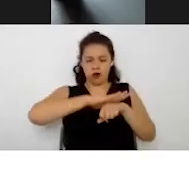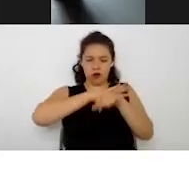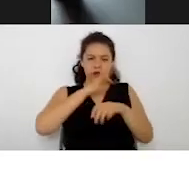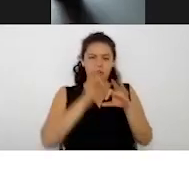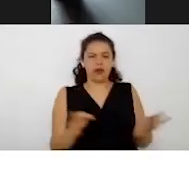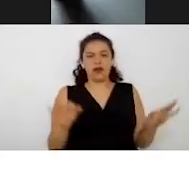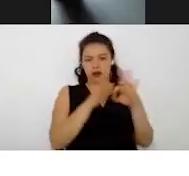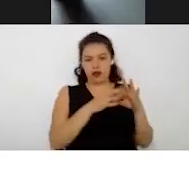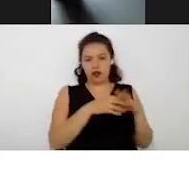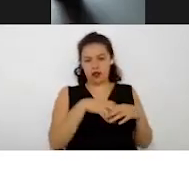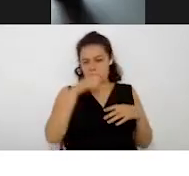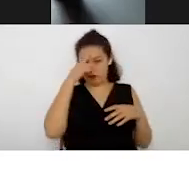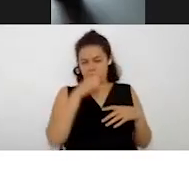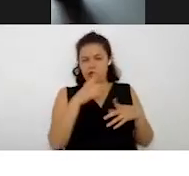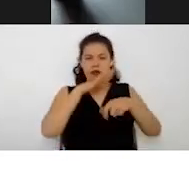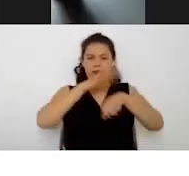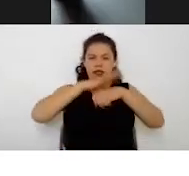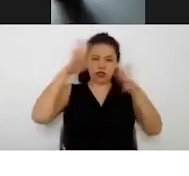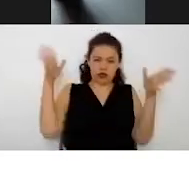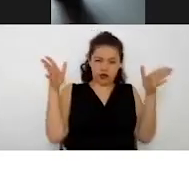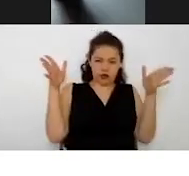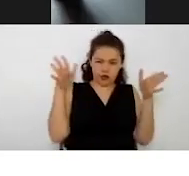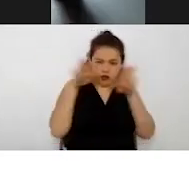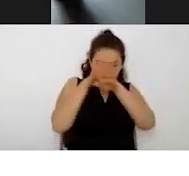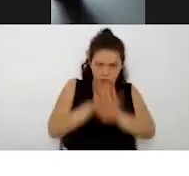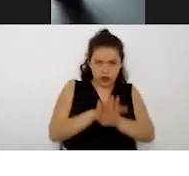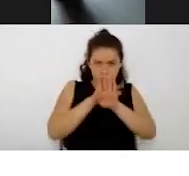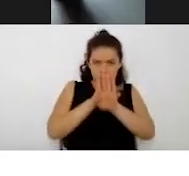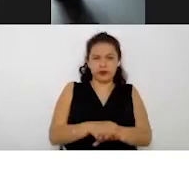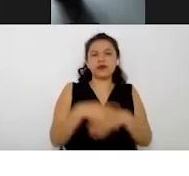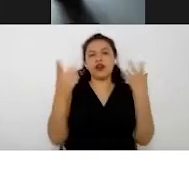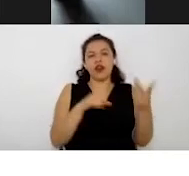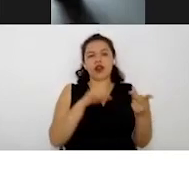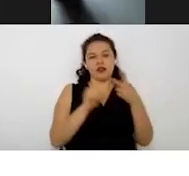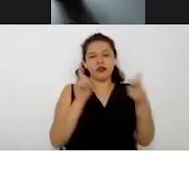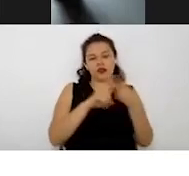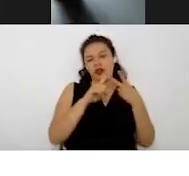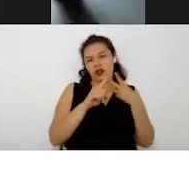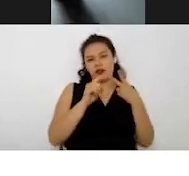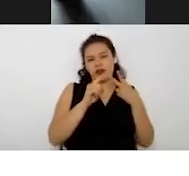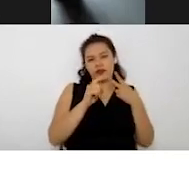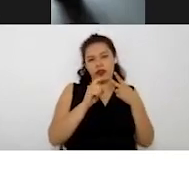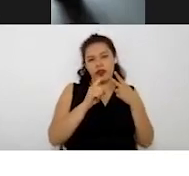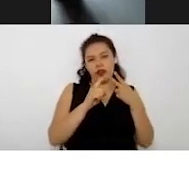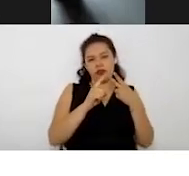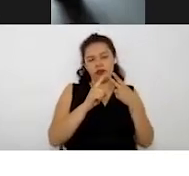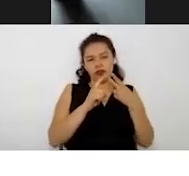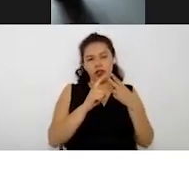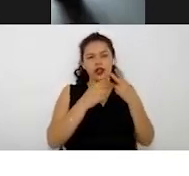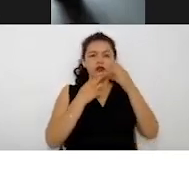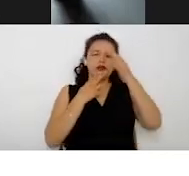priorizamos las compresiones, ¿de acuerdo? En segundo lugar ponemos lo que es el despeje de la vía